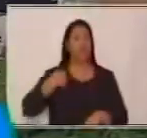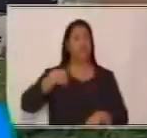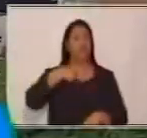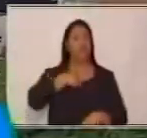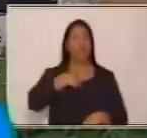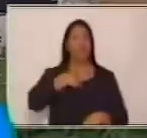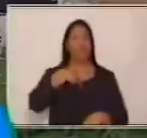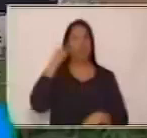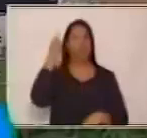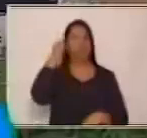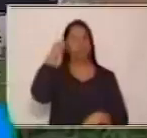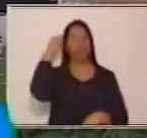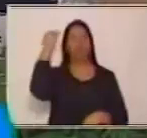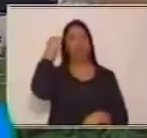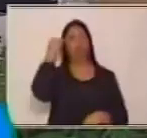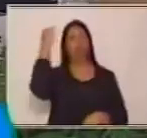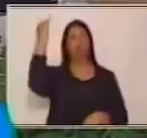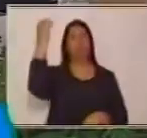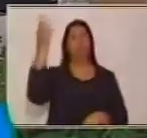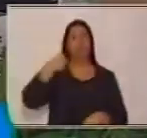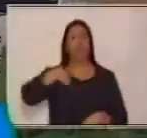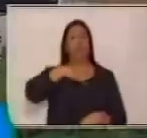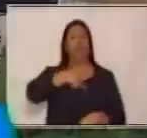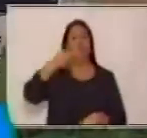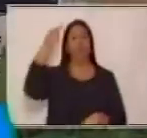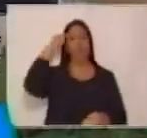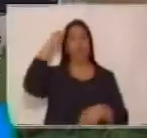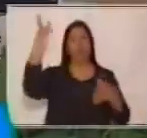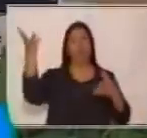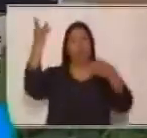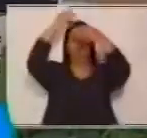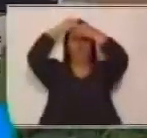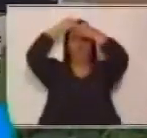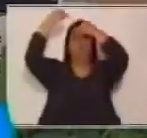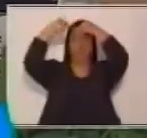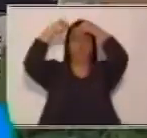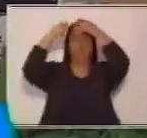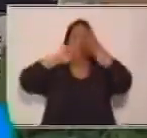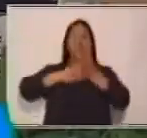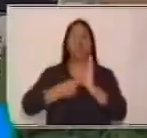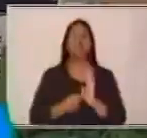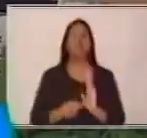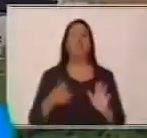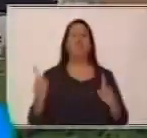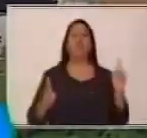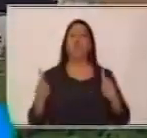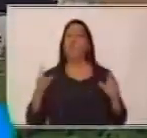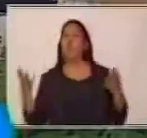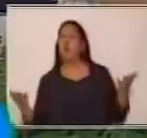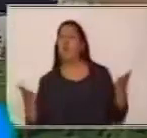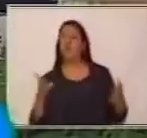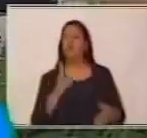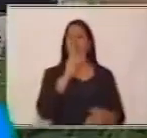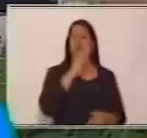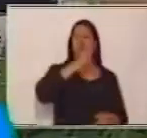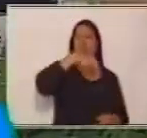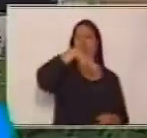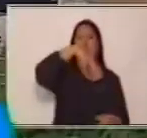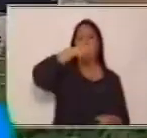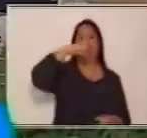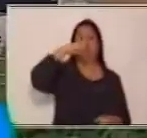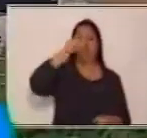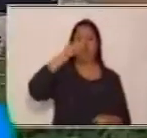como nosotros queremos entender esa palabra. ¿Qué significado es? ¿El denotativo o el connotativo?